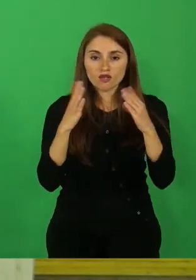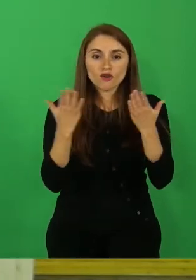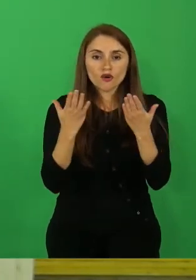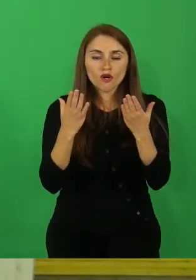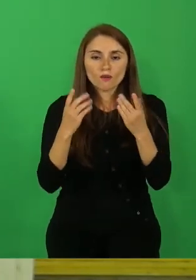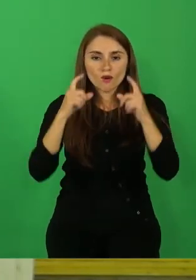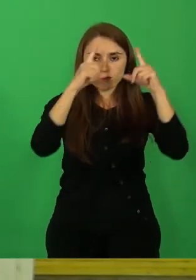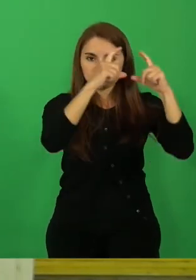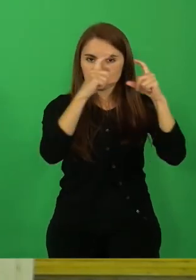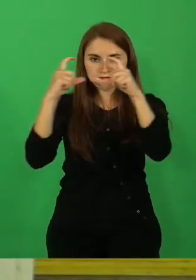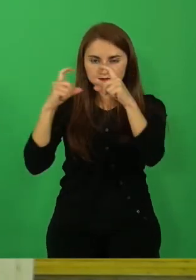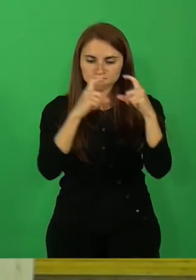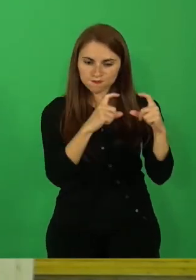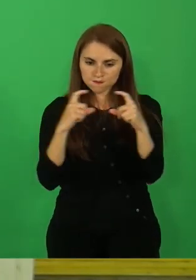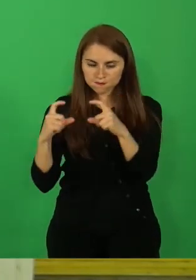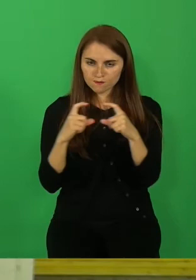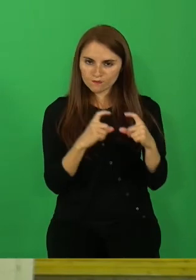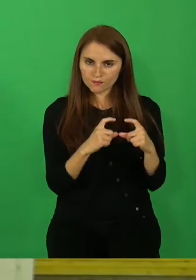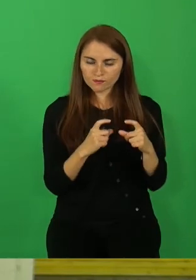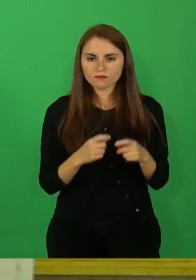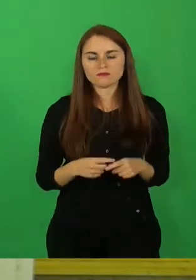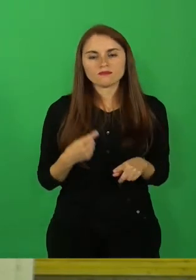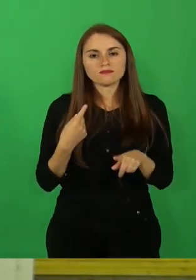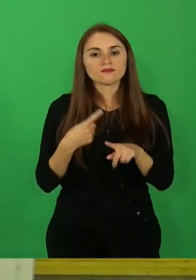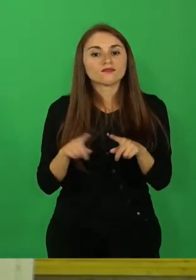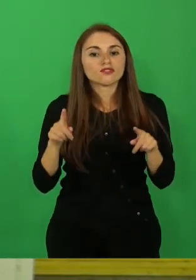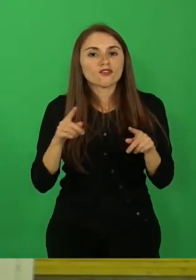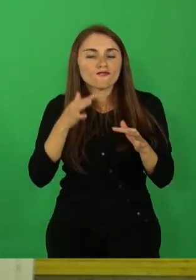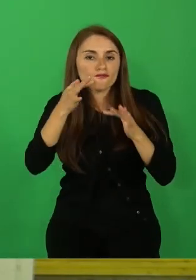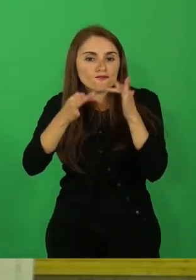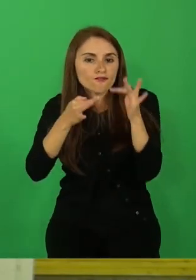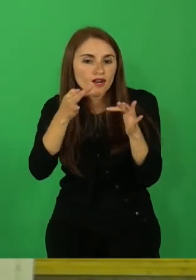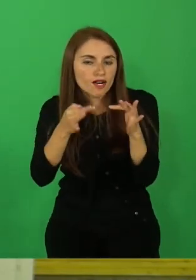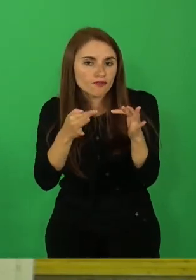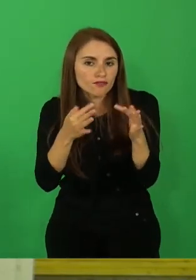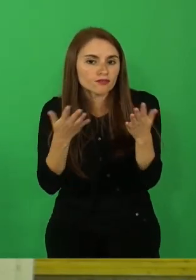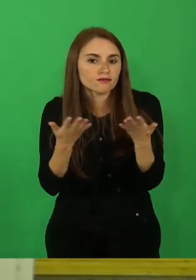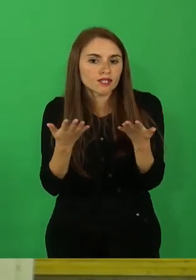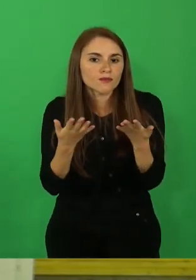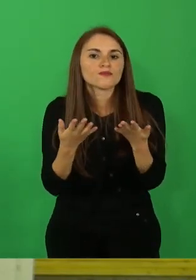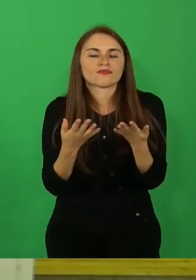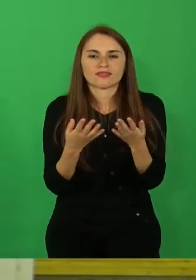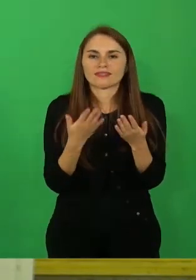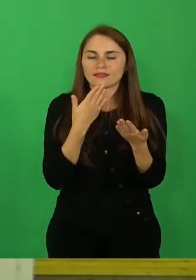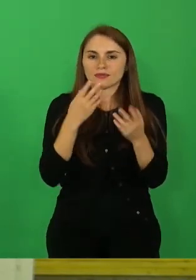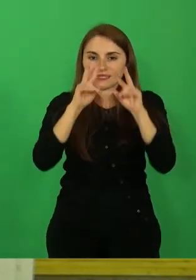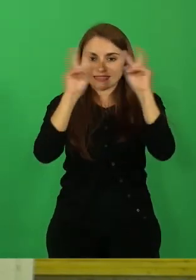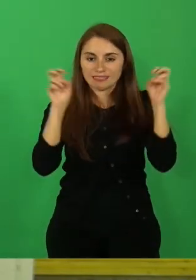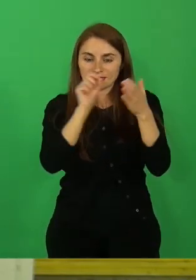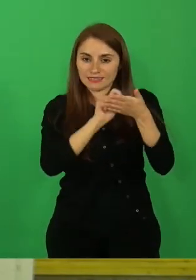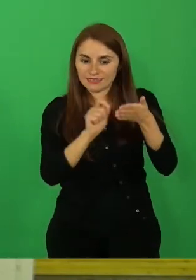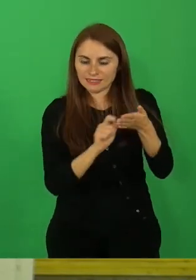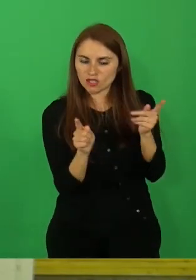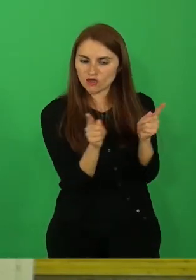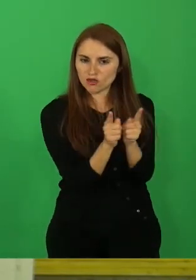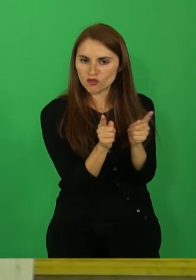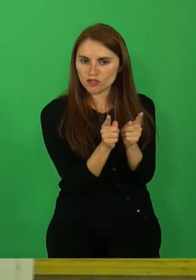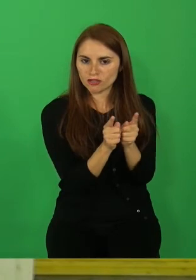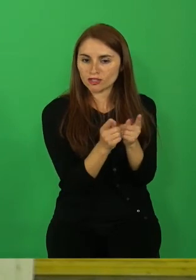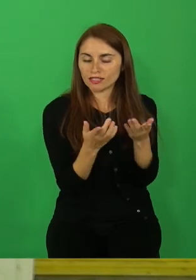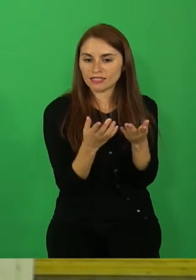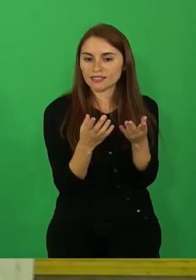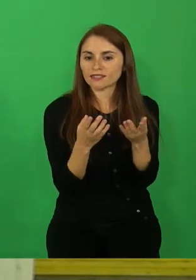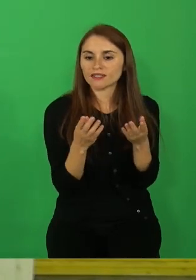viñetas y cuadros. Y las fábulas, que son estos textos breves también, pero que en él